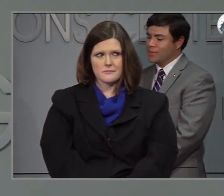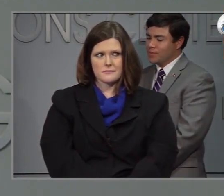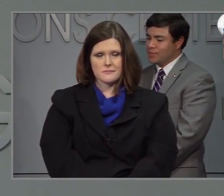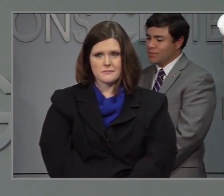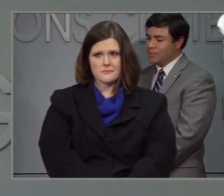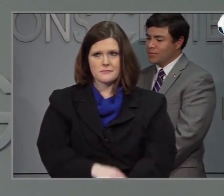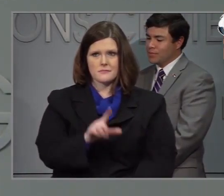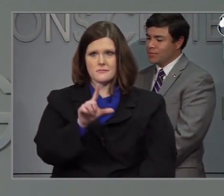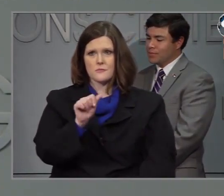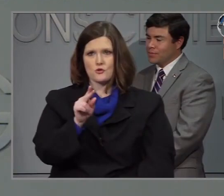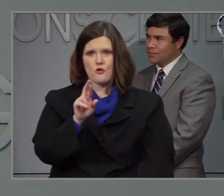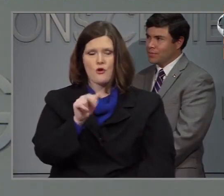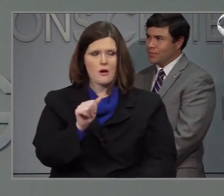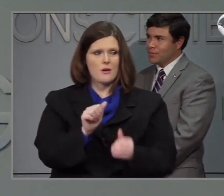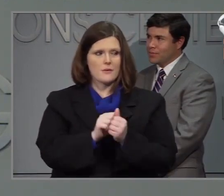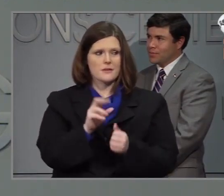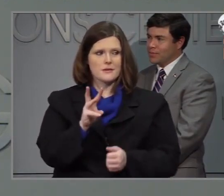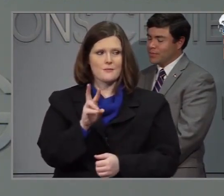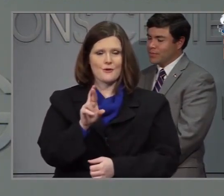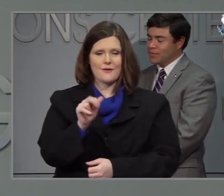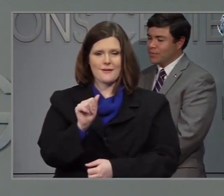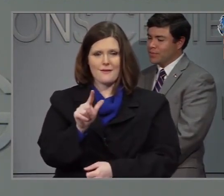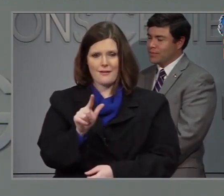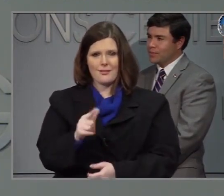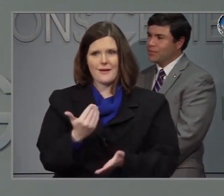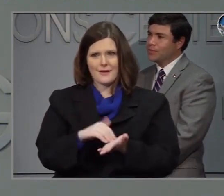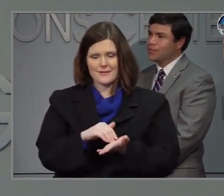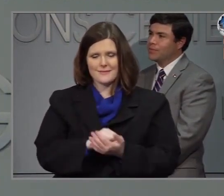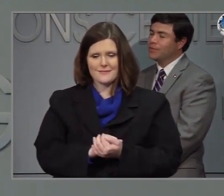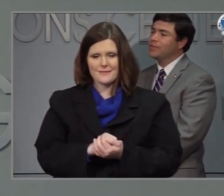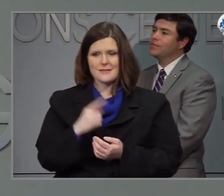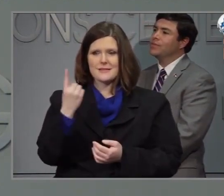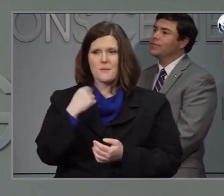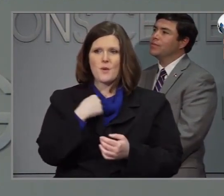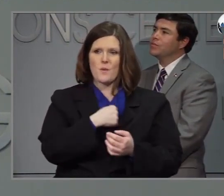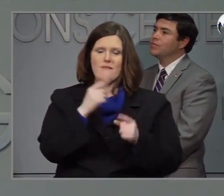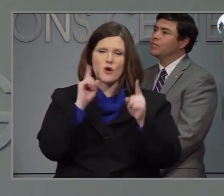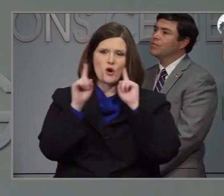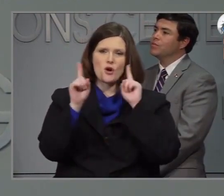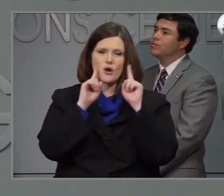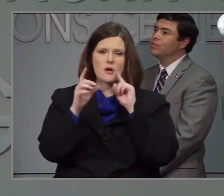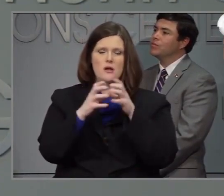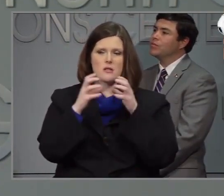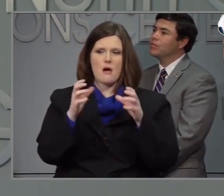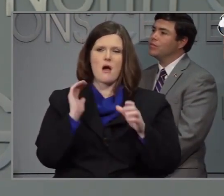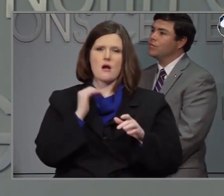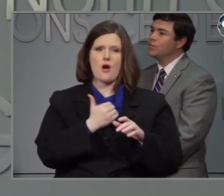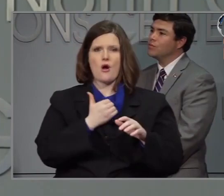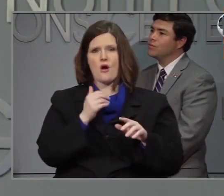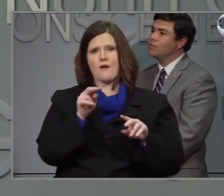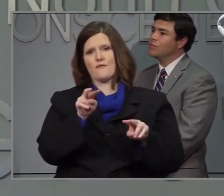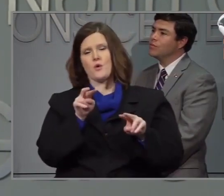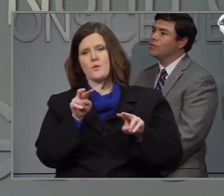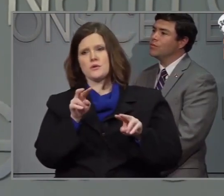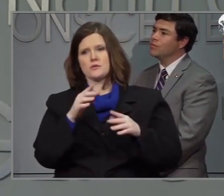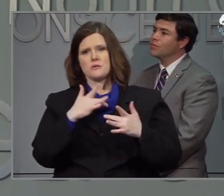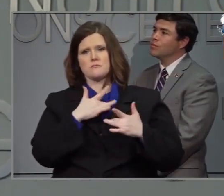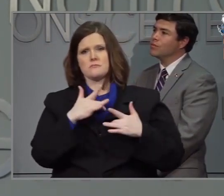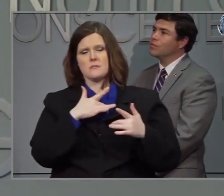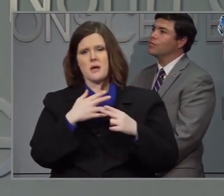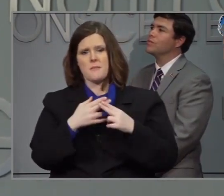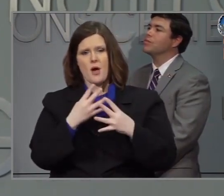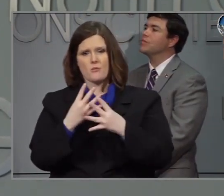gobernador rl hemos estado escuchando mucho de la gente es